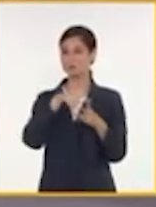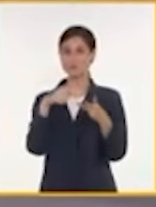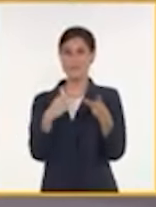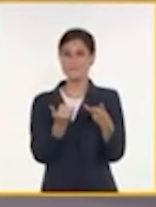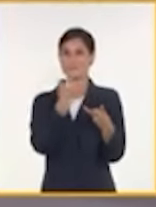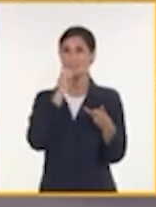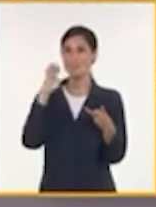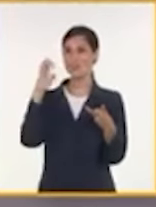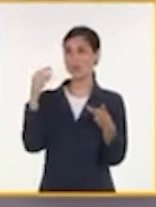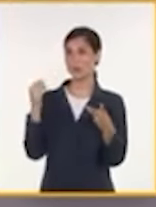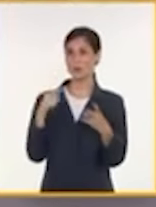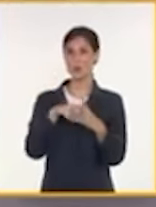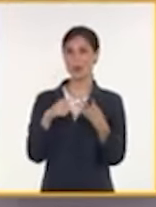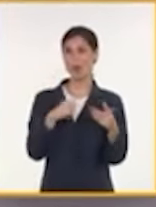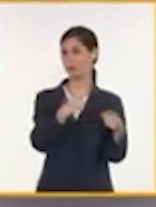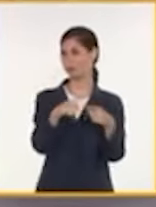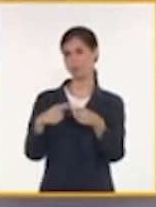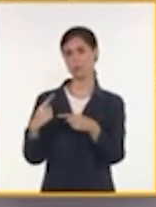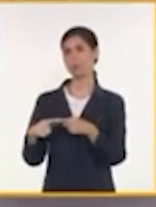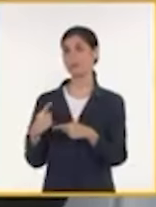lo que es el sistema electroenergia